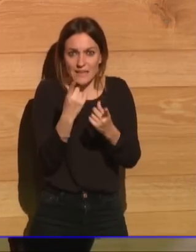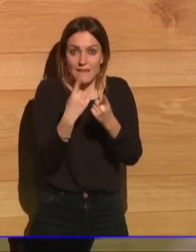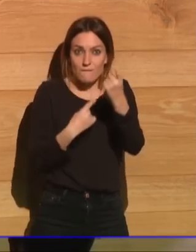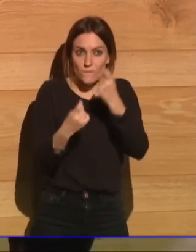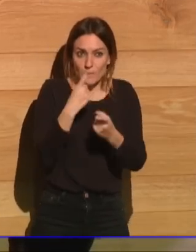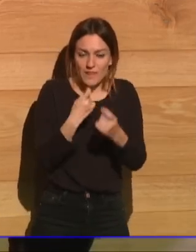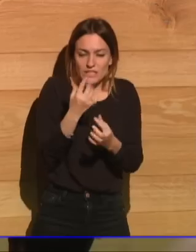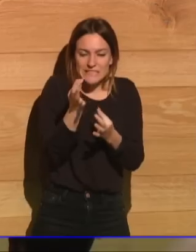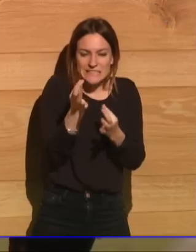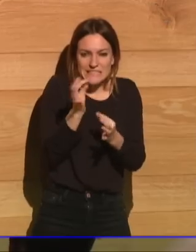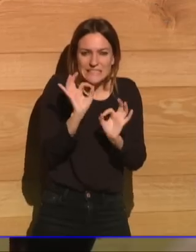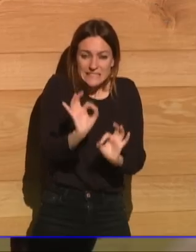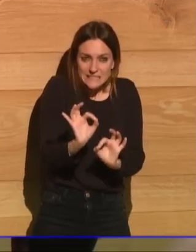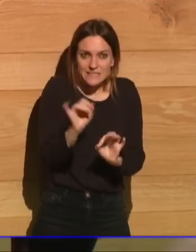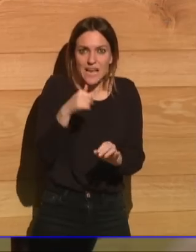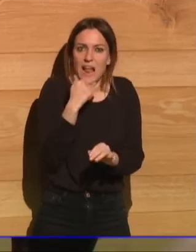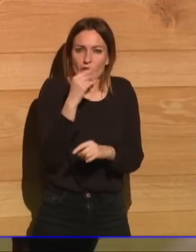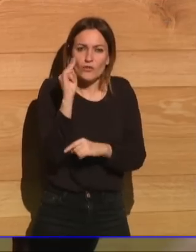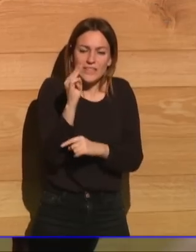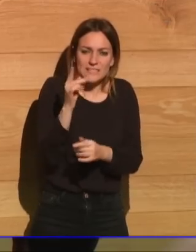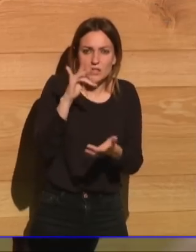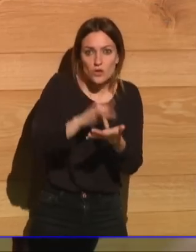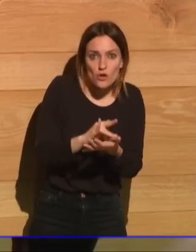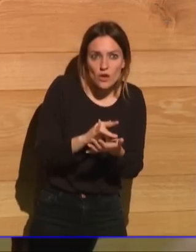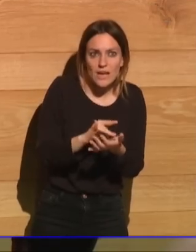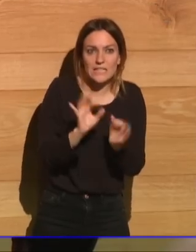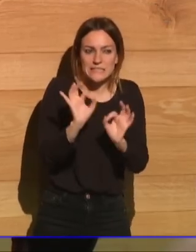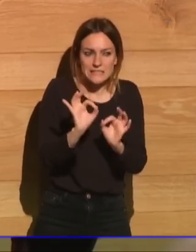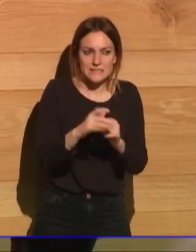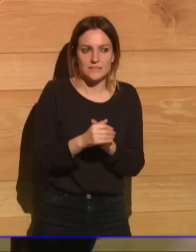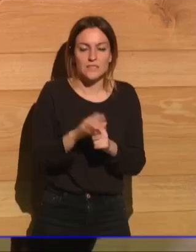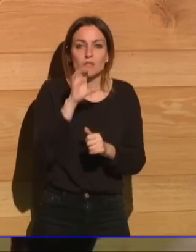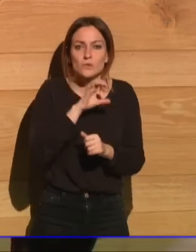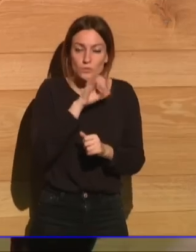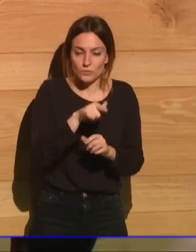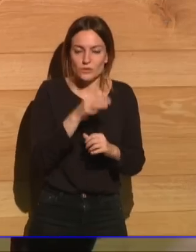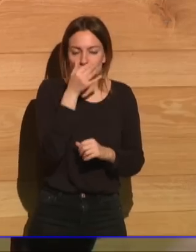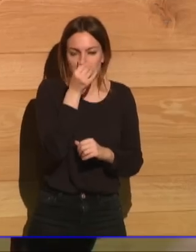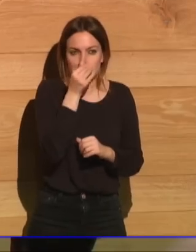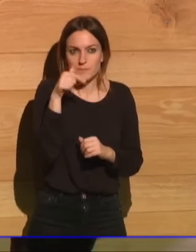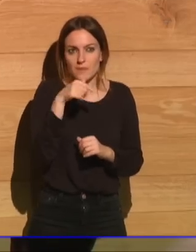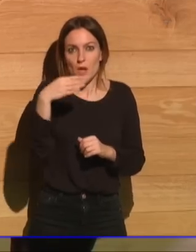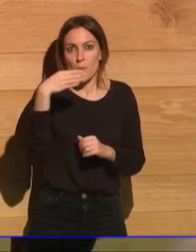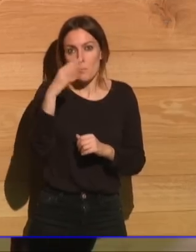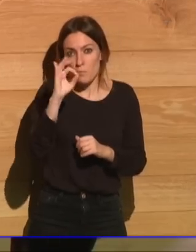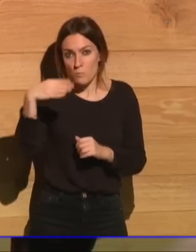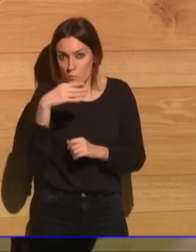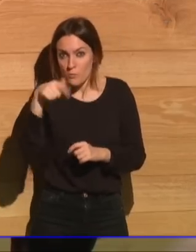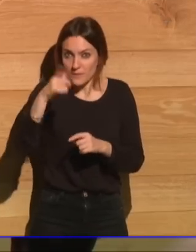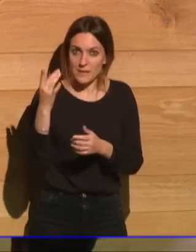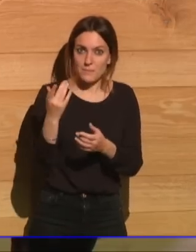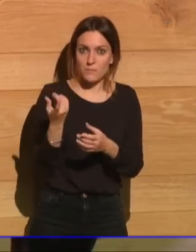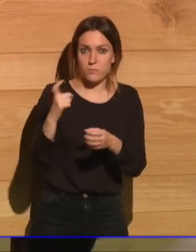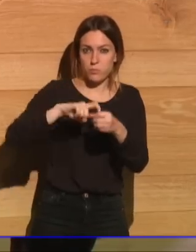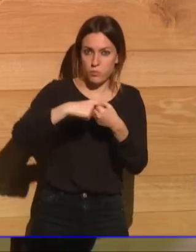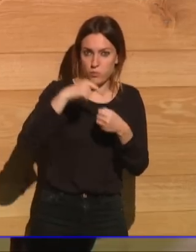información concreto, justo esto que pasa en el taxi. Curiosamente, ahí estuvo presente durante todo el rodaje Bob Fosse.